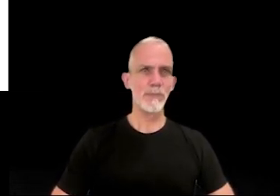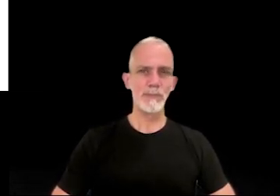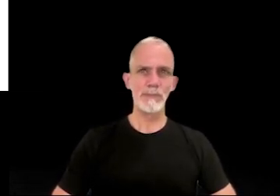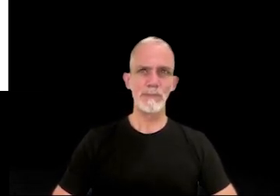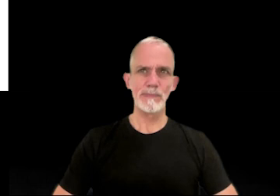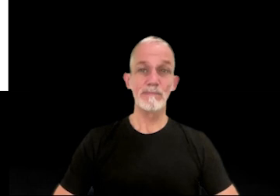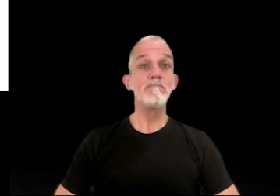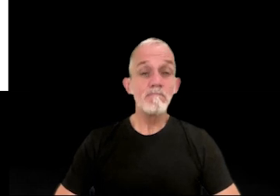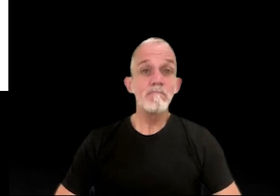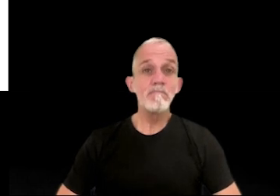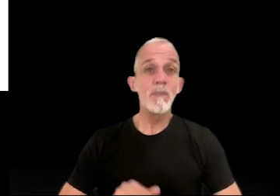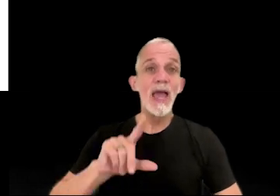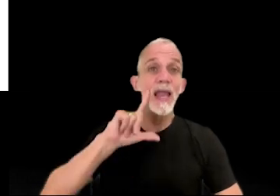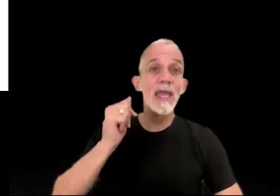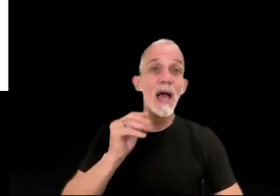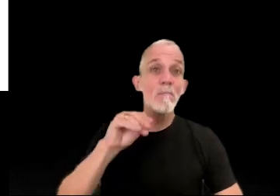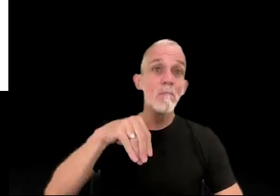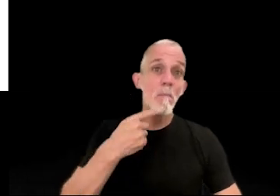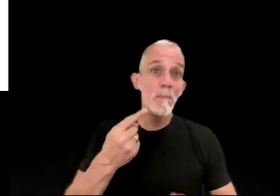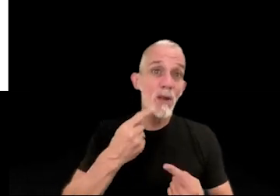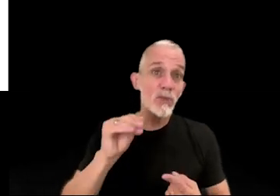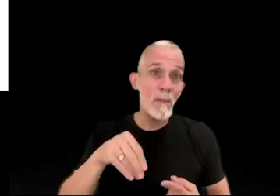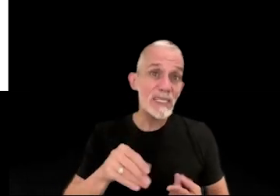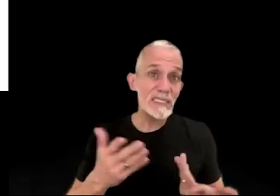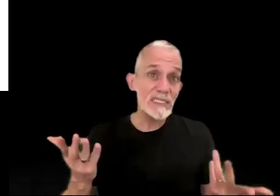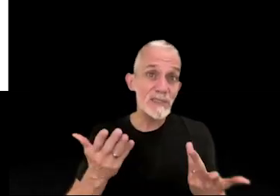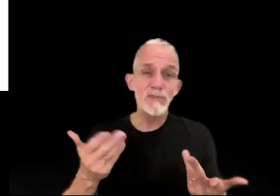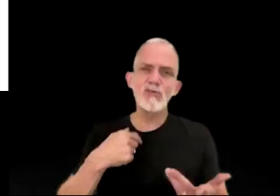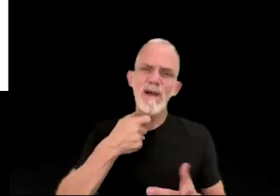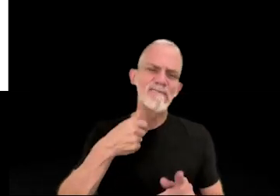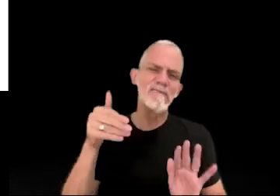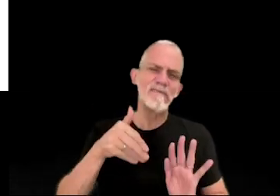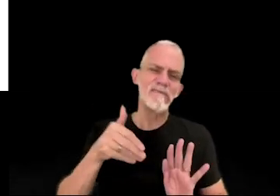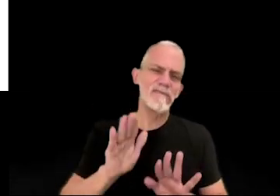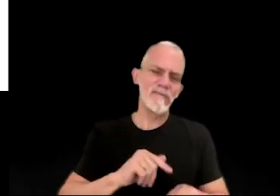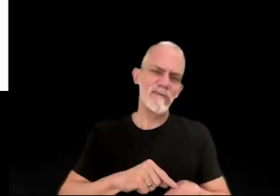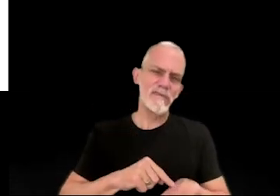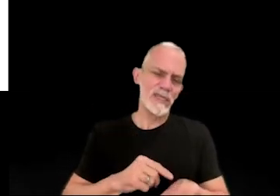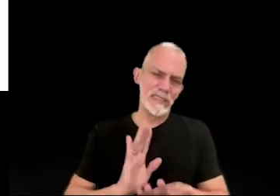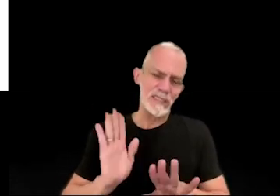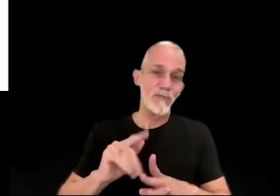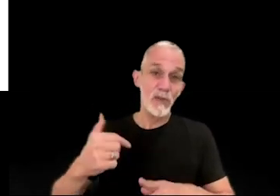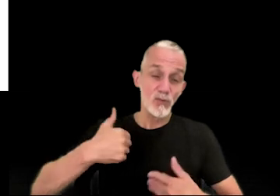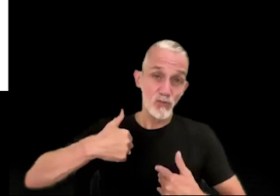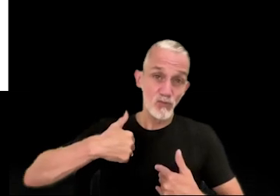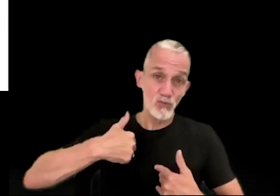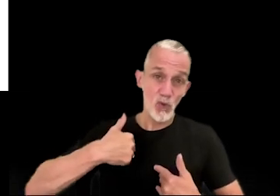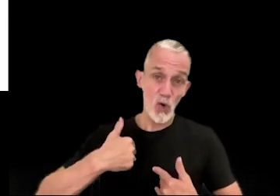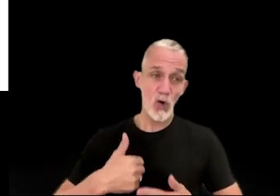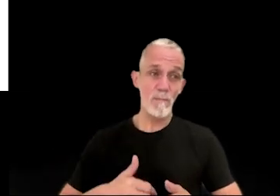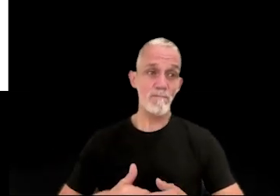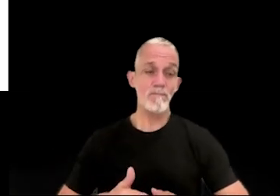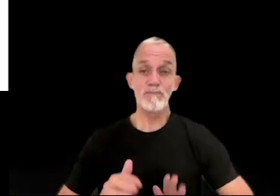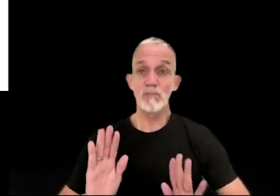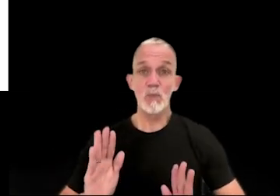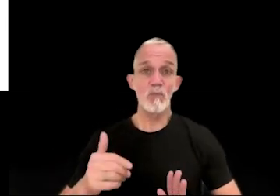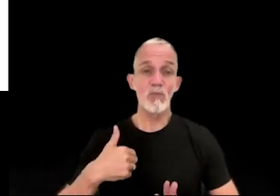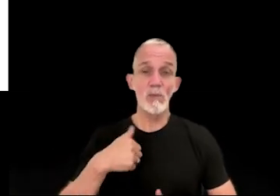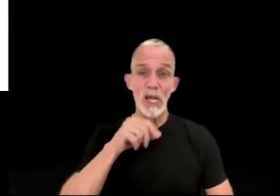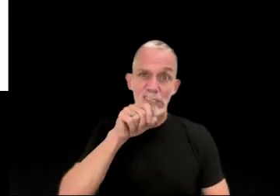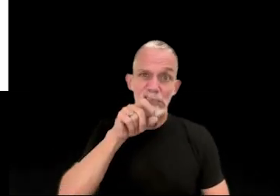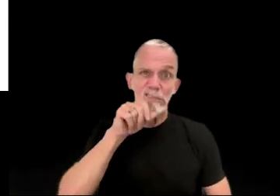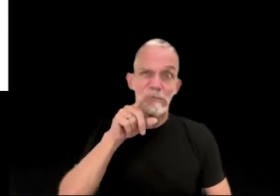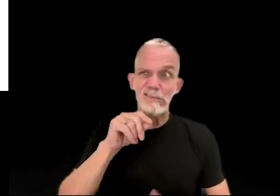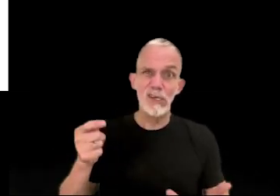Bueno, Lía, no sé si tenemos otra consulta, no quiero demorarlos más. Yo estoy a pico seco porque Matías no me pasó